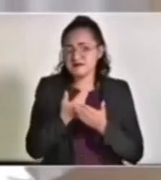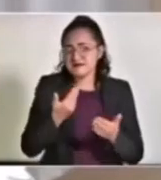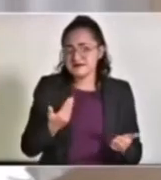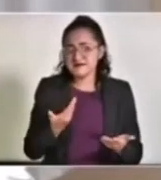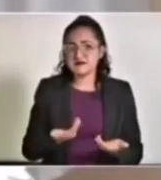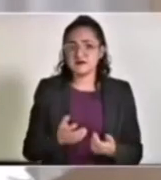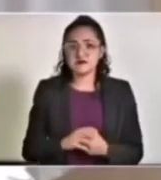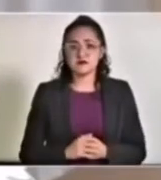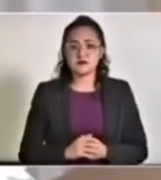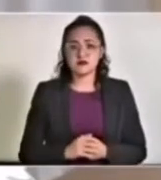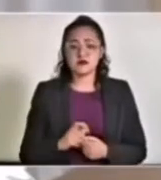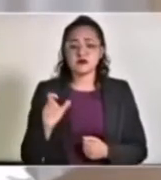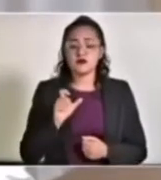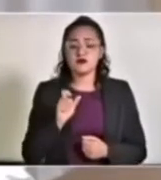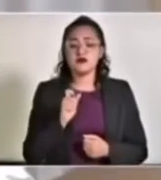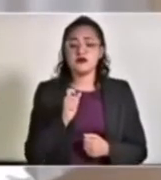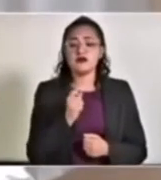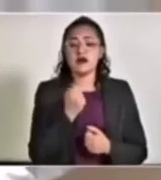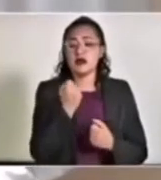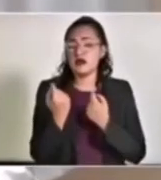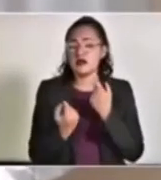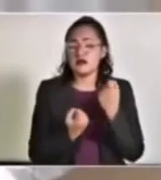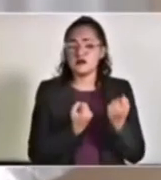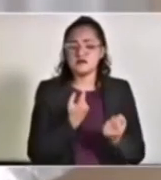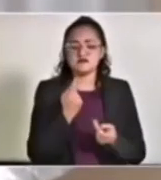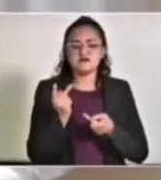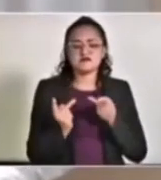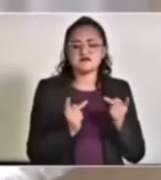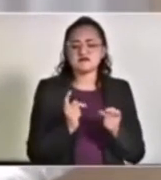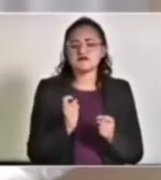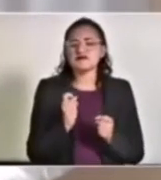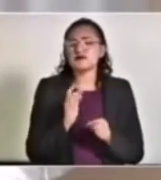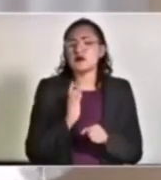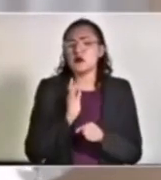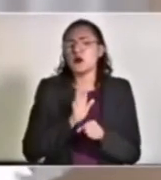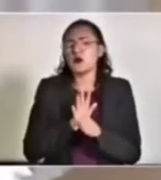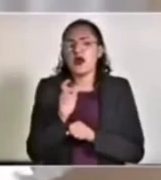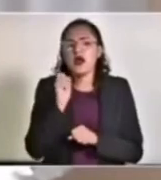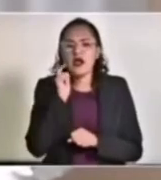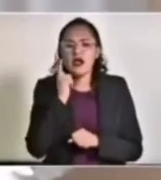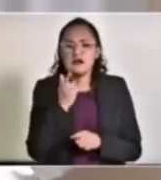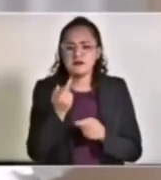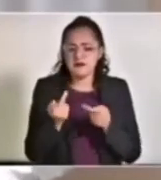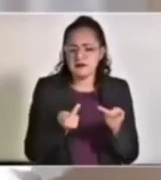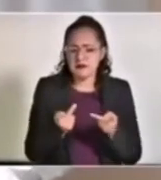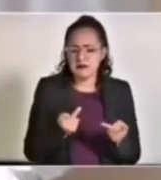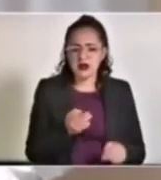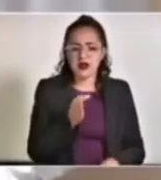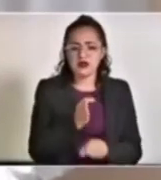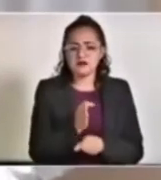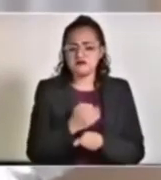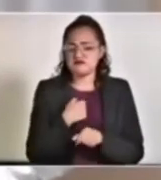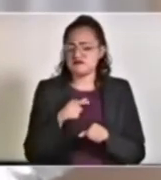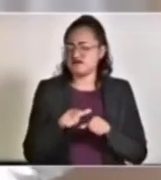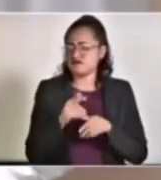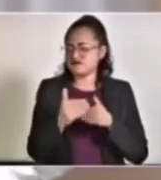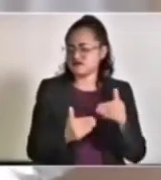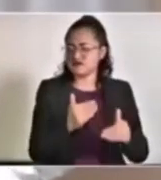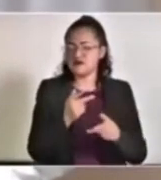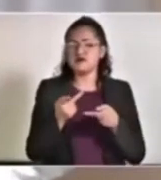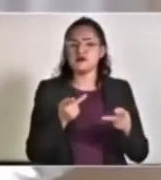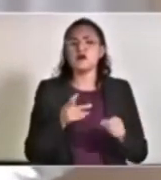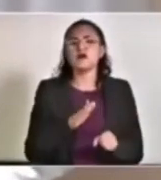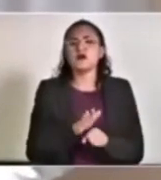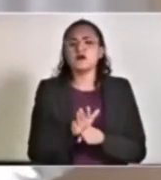cuando alguien habla de estrategia la estrategia que hemos seguido aquí en puebla es